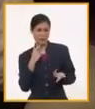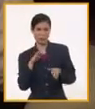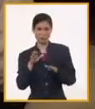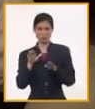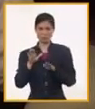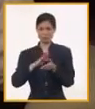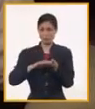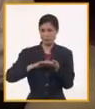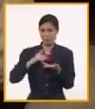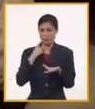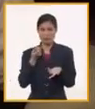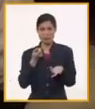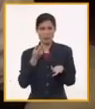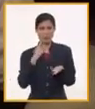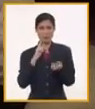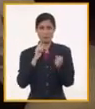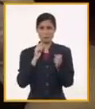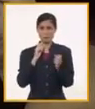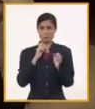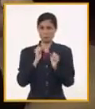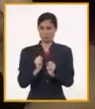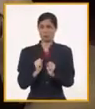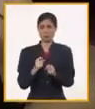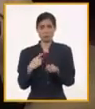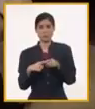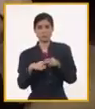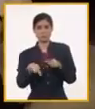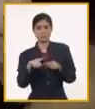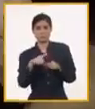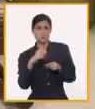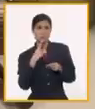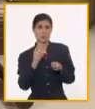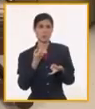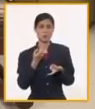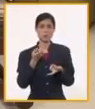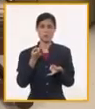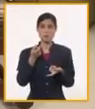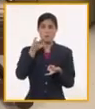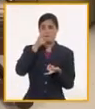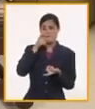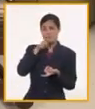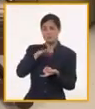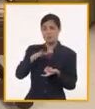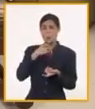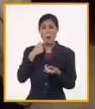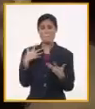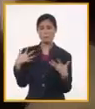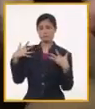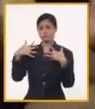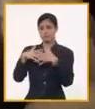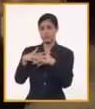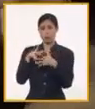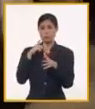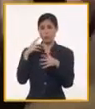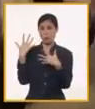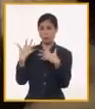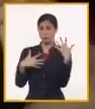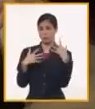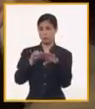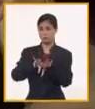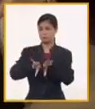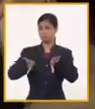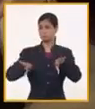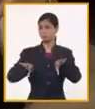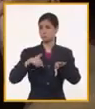yo veía la situación, un poco apreciaba que no había unidad, unos a otros no se